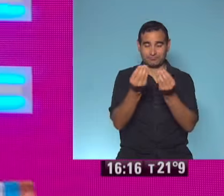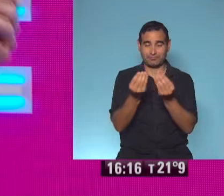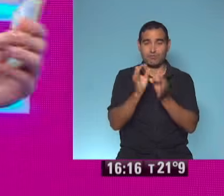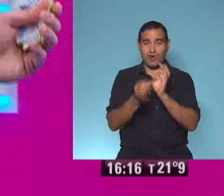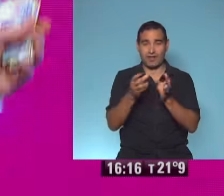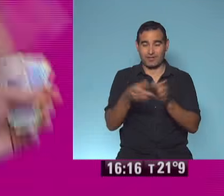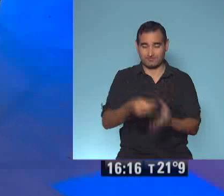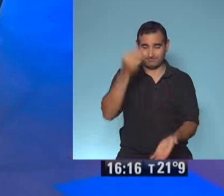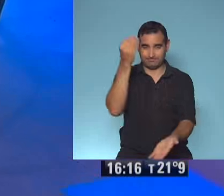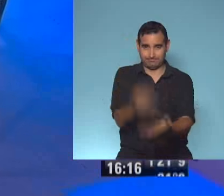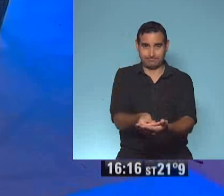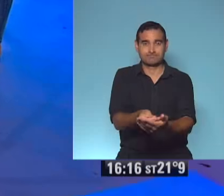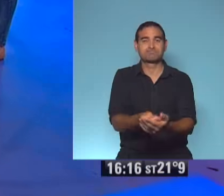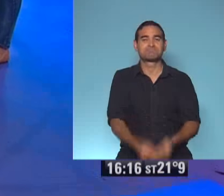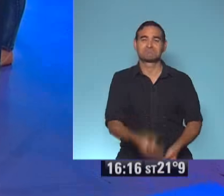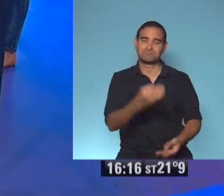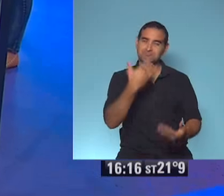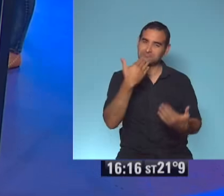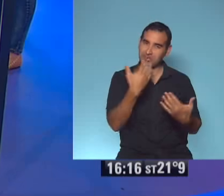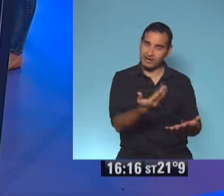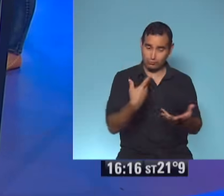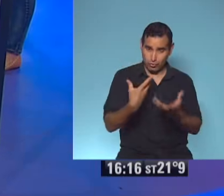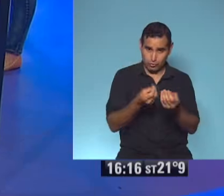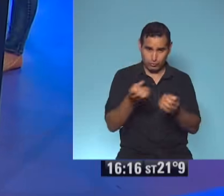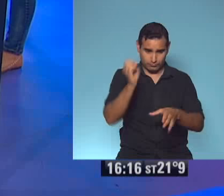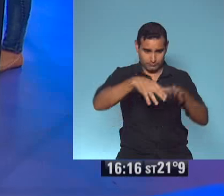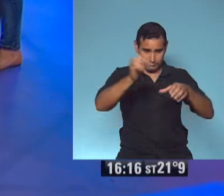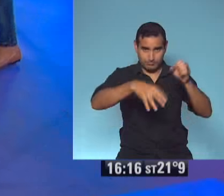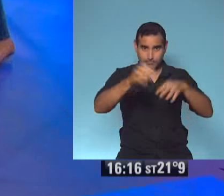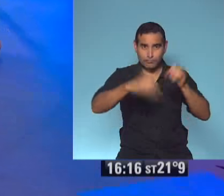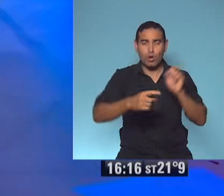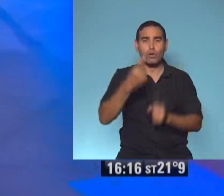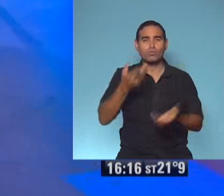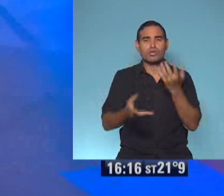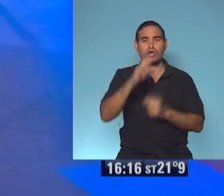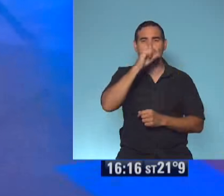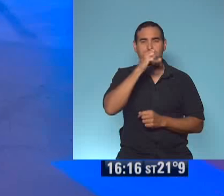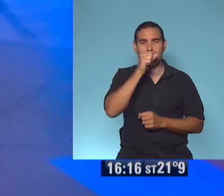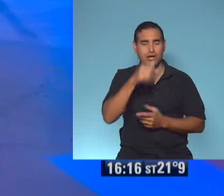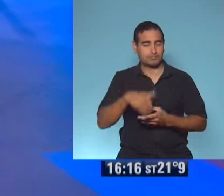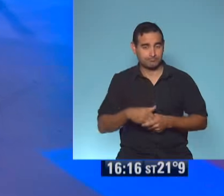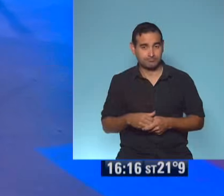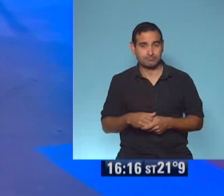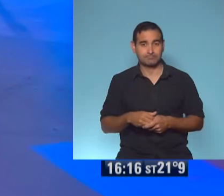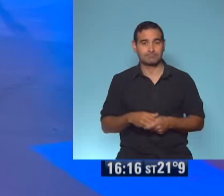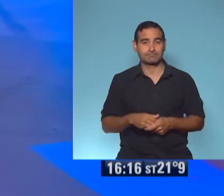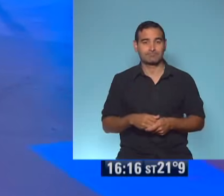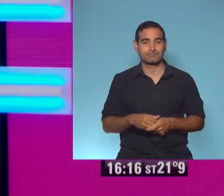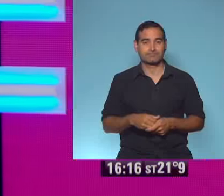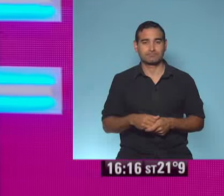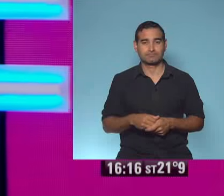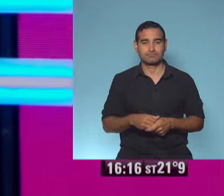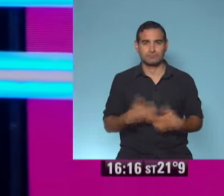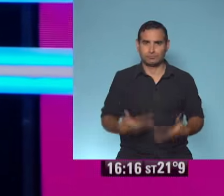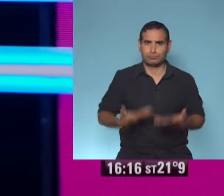todas mis monedas. Le agradezco, le ayudo a guardarlas. Un kilo de naranja para usted. ¡Blop! Esto